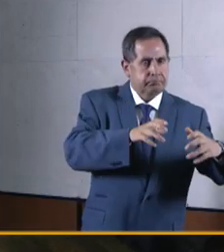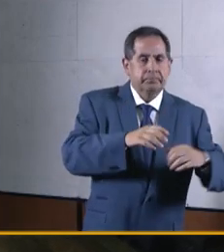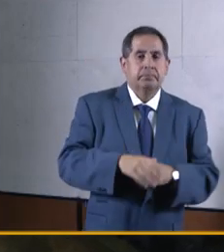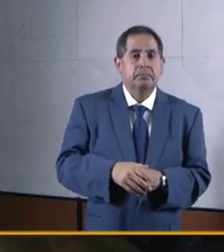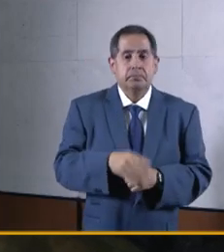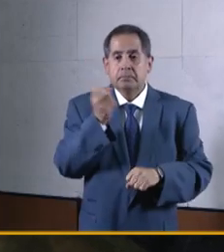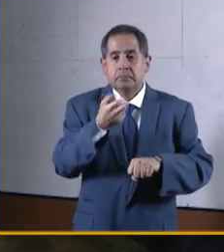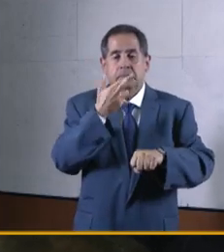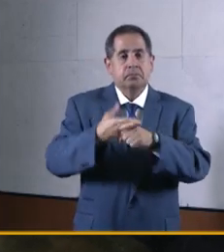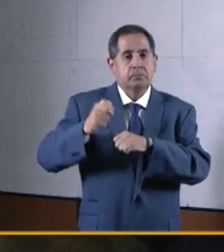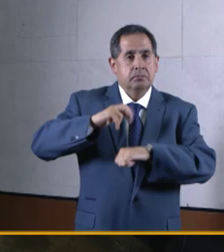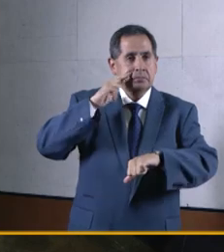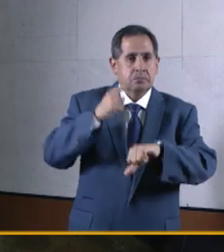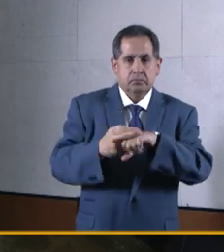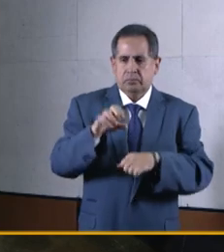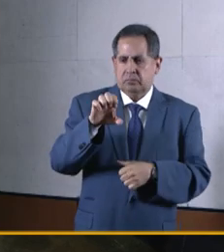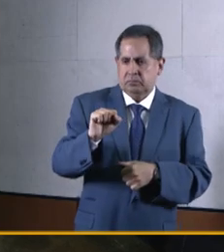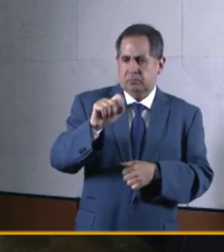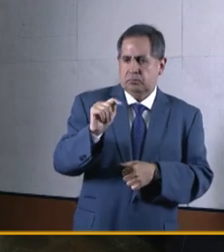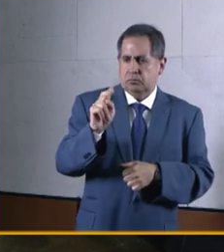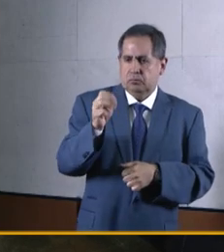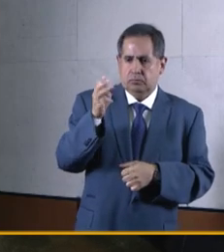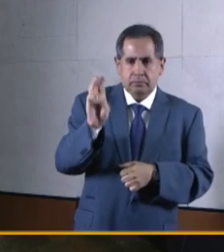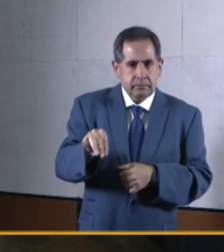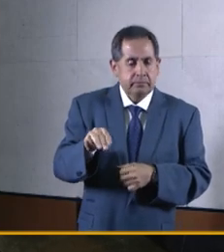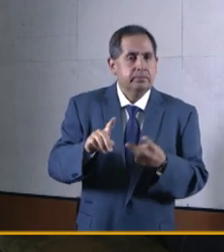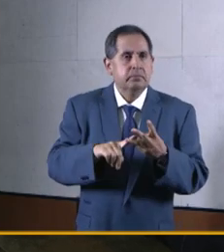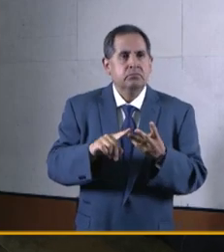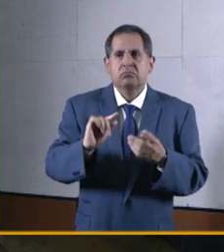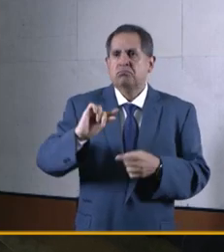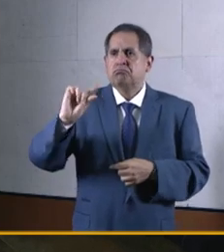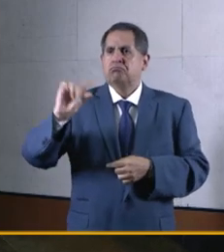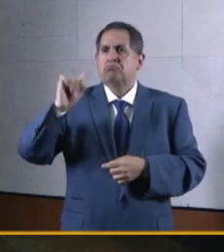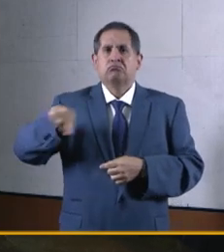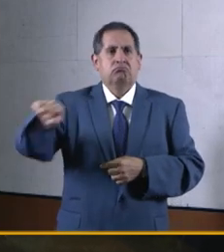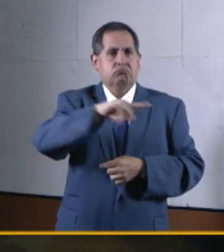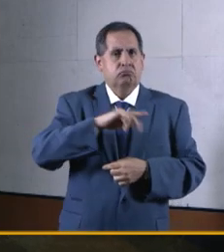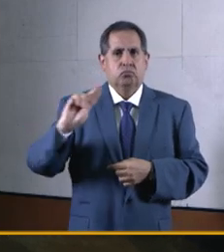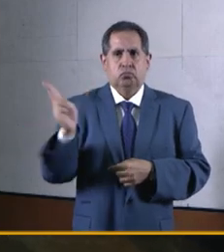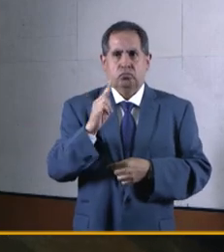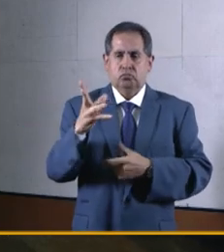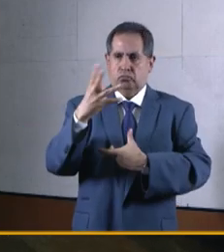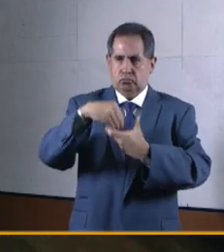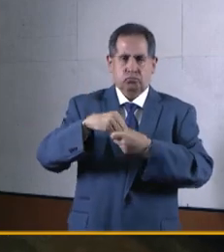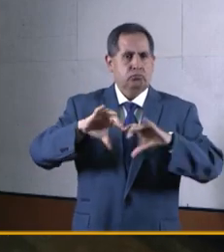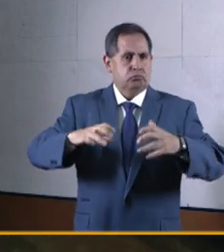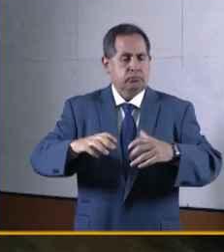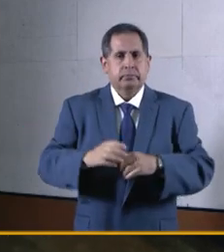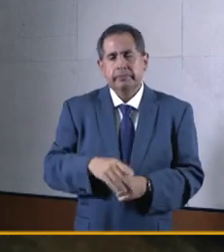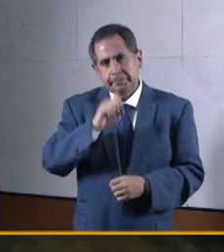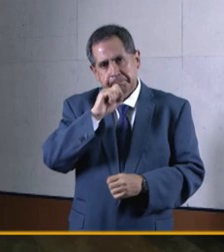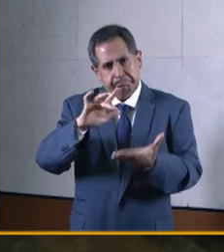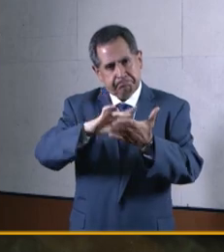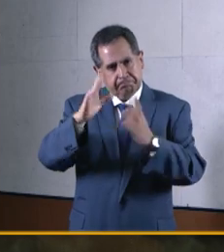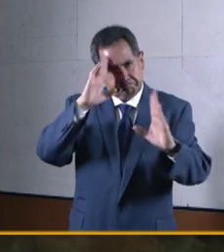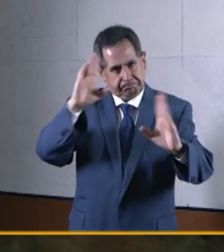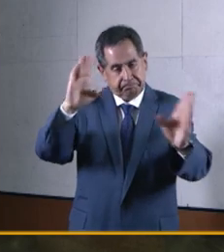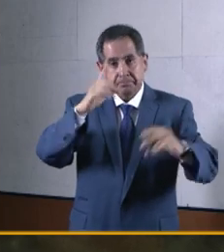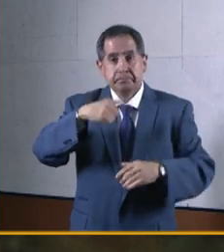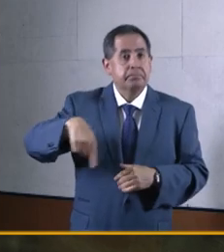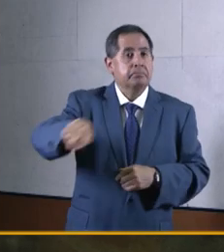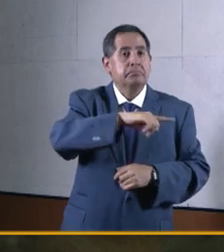del comité ejecutivo del stunam y de autoridades universitarias igualmente saludamos a los